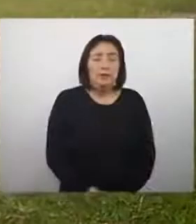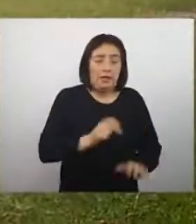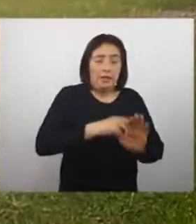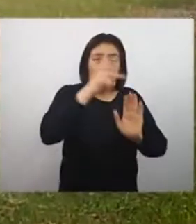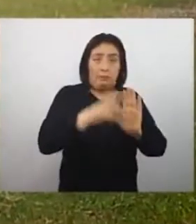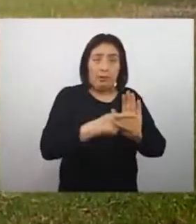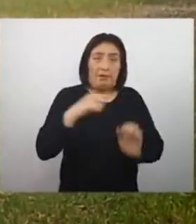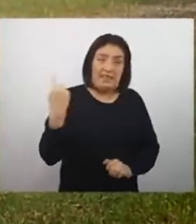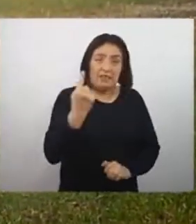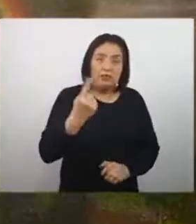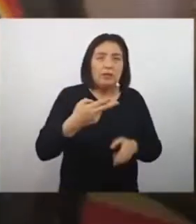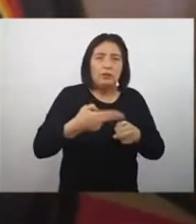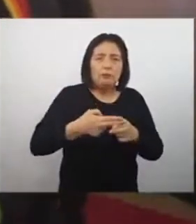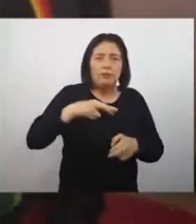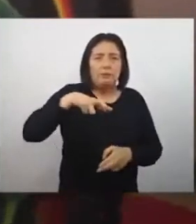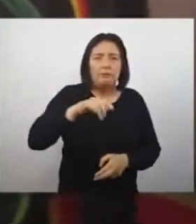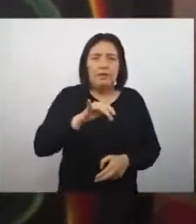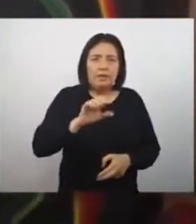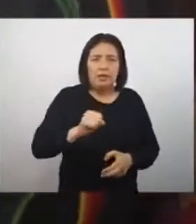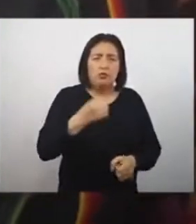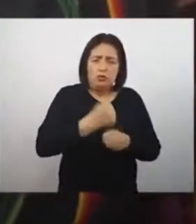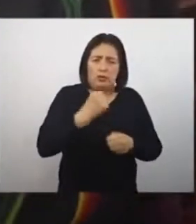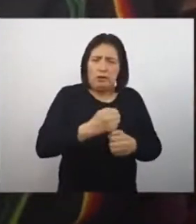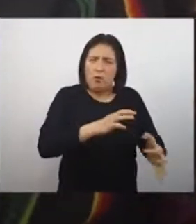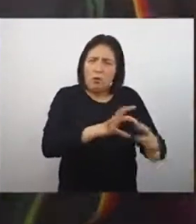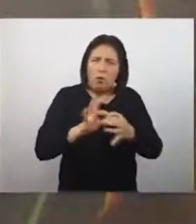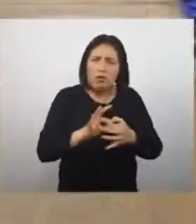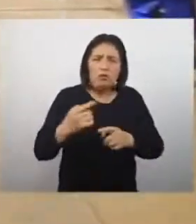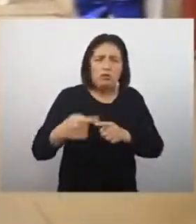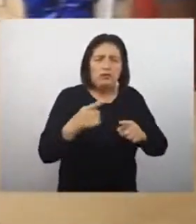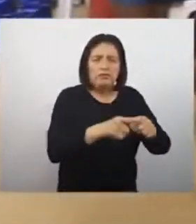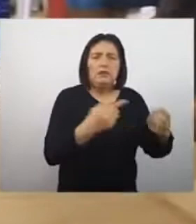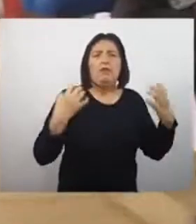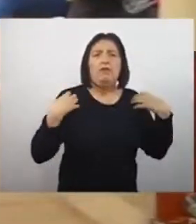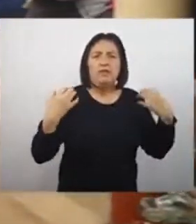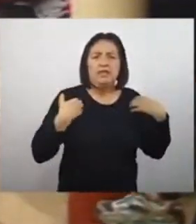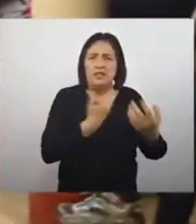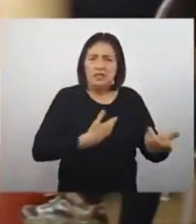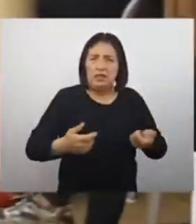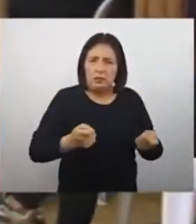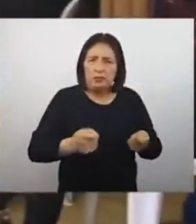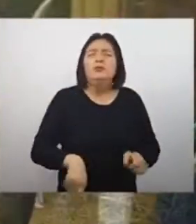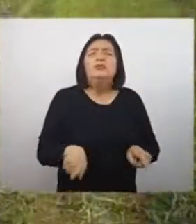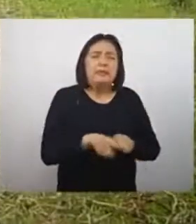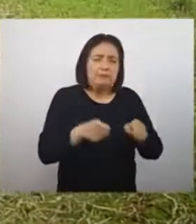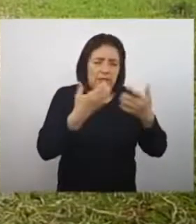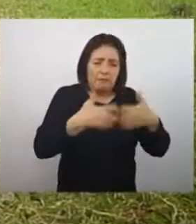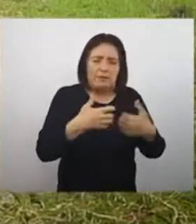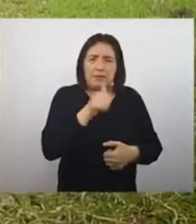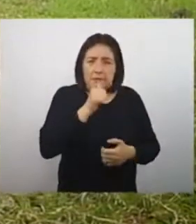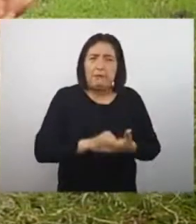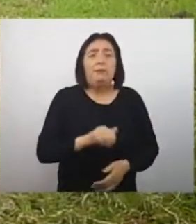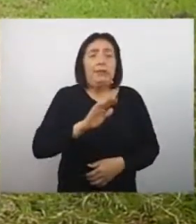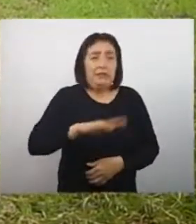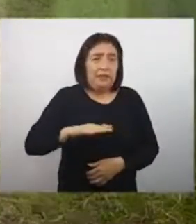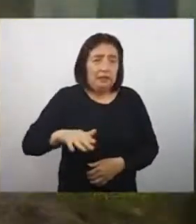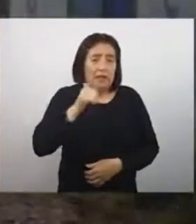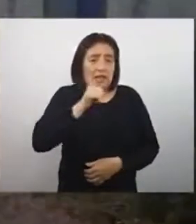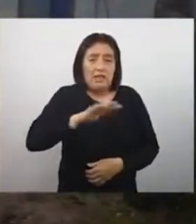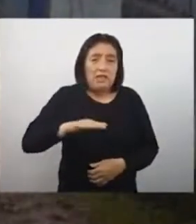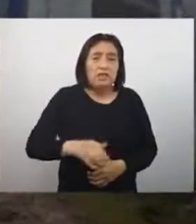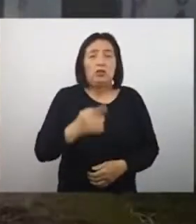El Programa Nacional País desarrolla un trabajo articulado con diversas entidades públicas y privadas para que